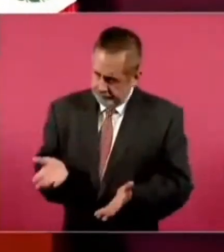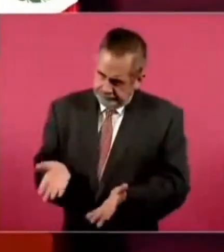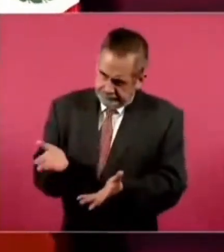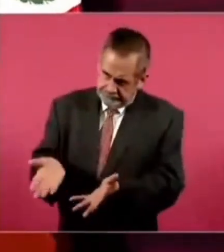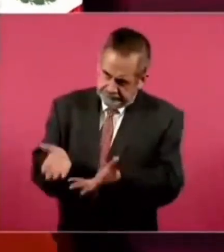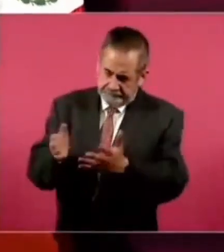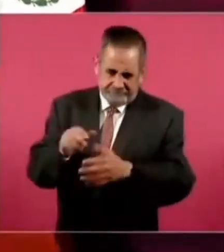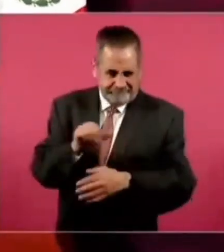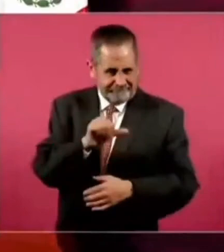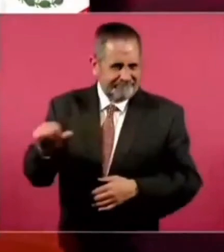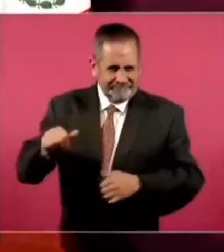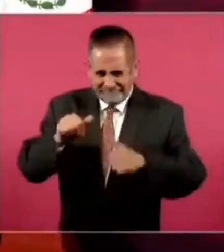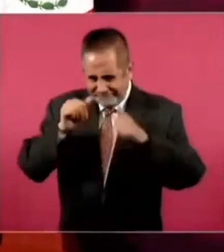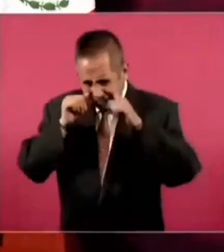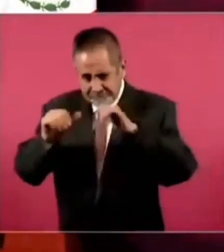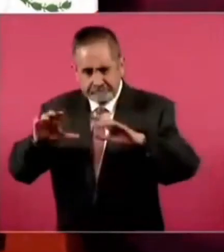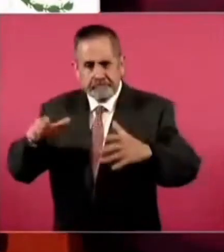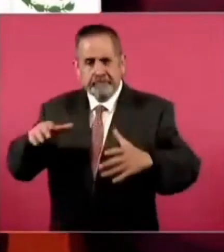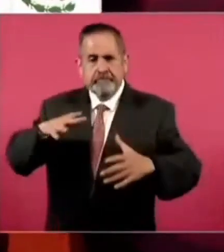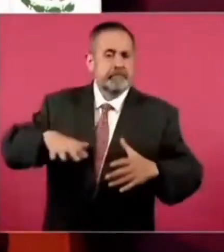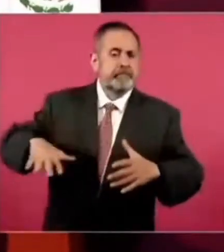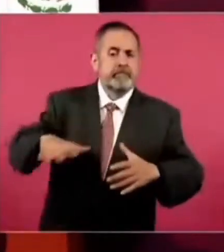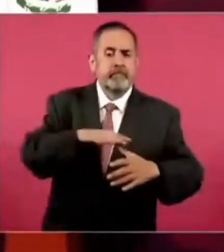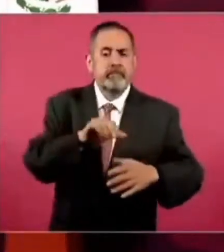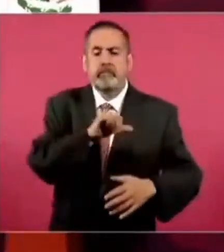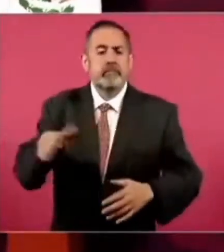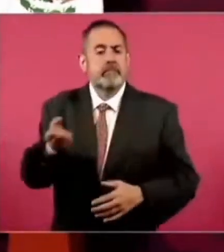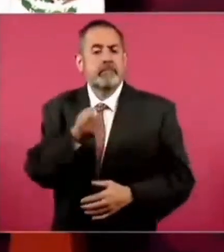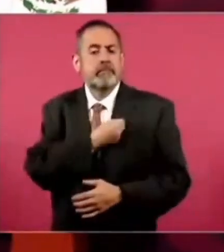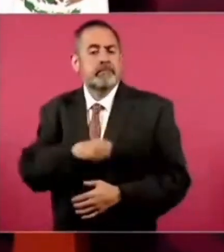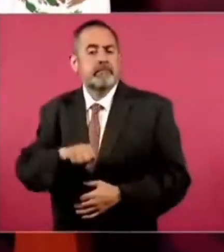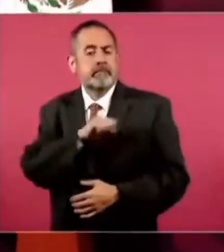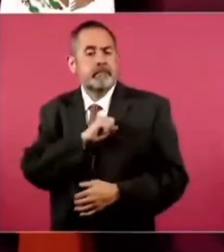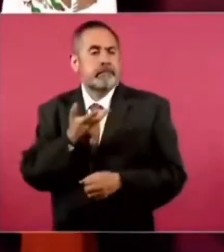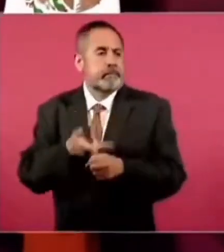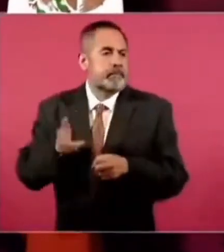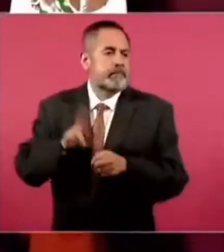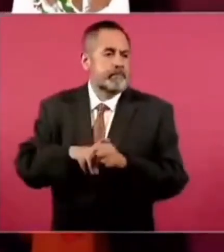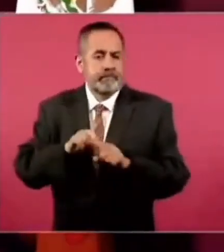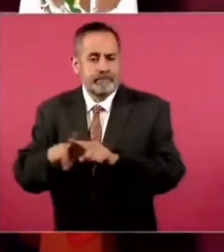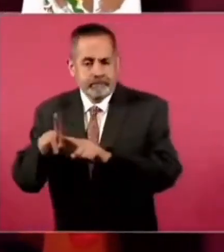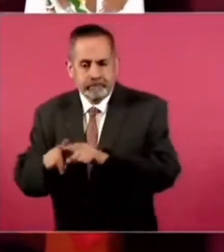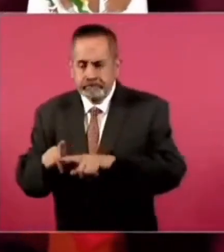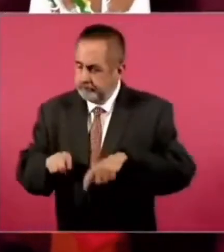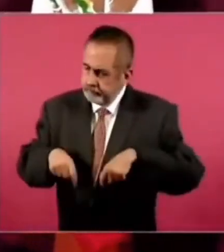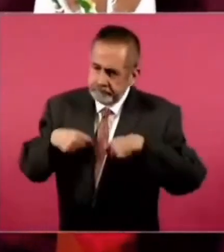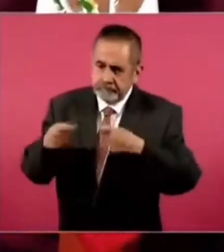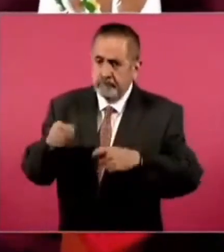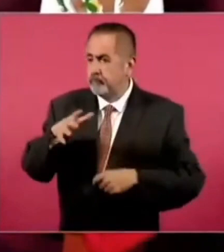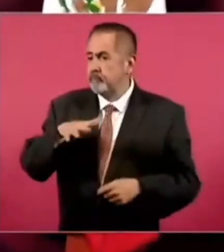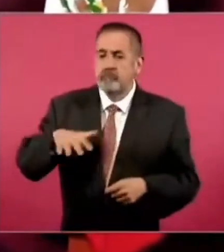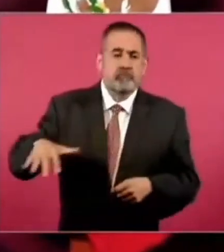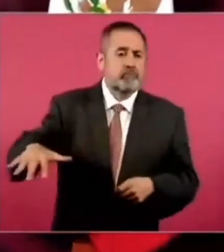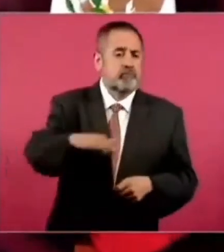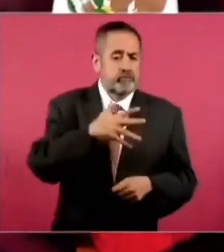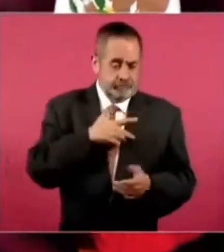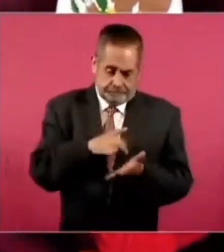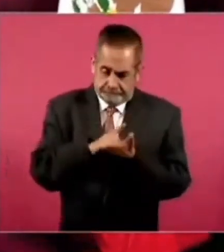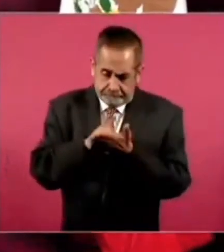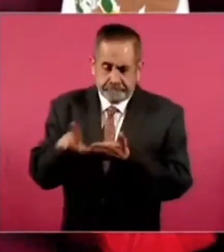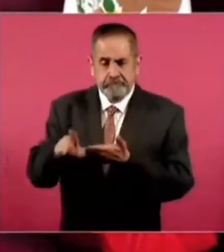todo lo relacionado con los servicios de salud. Garantizar el derecho del pueblo a la